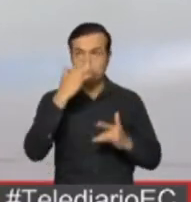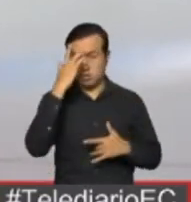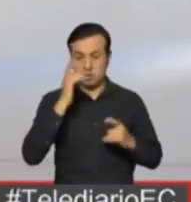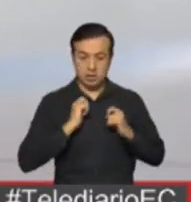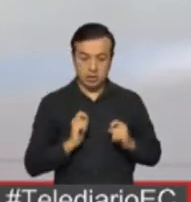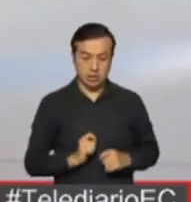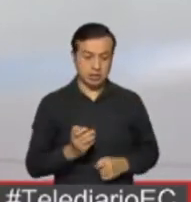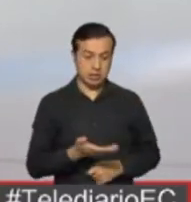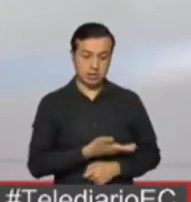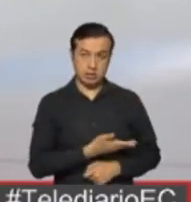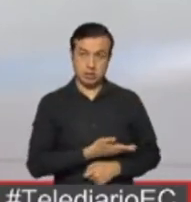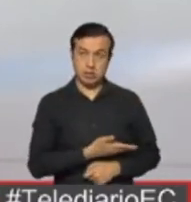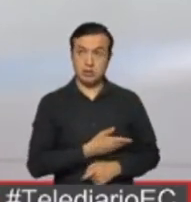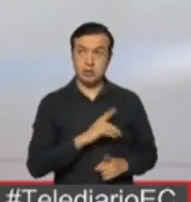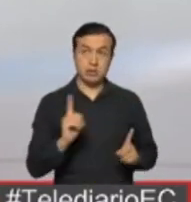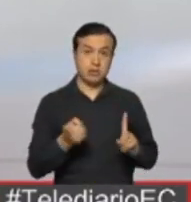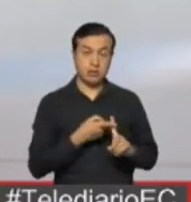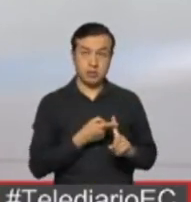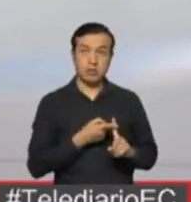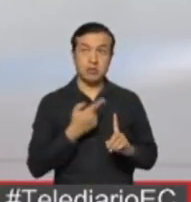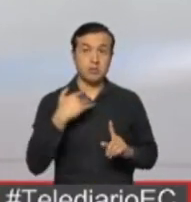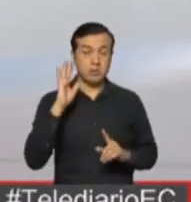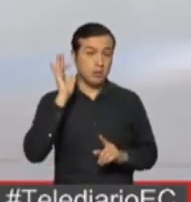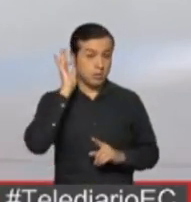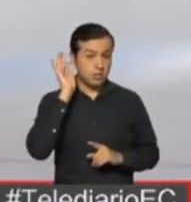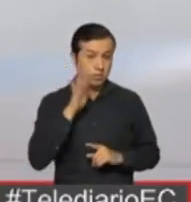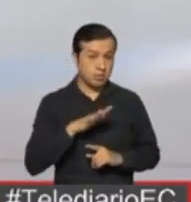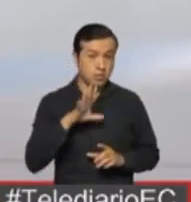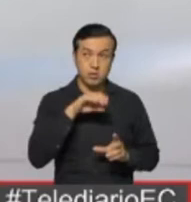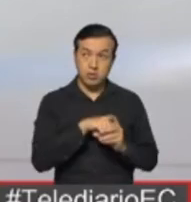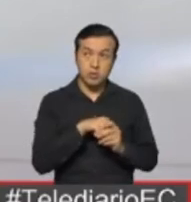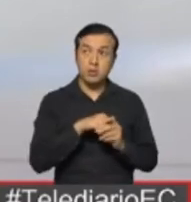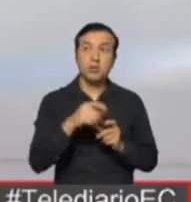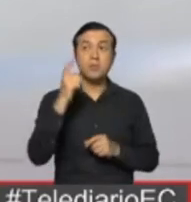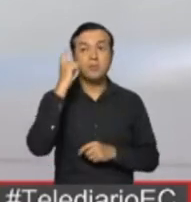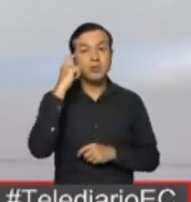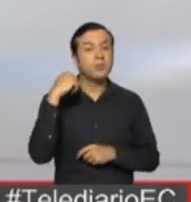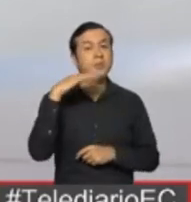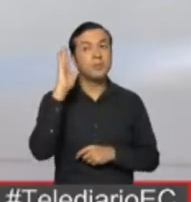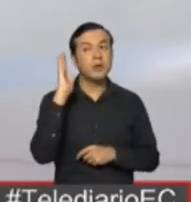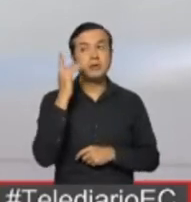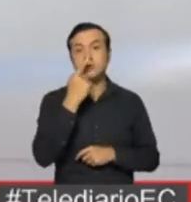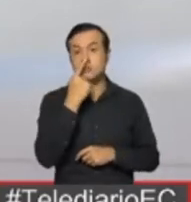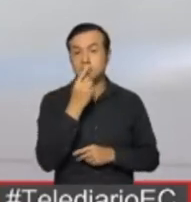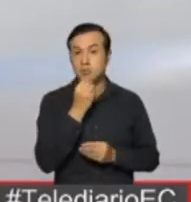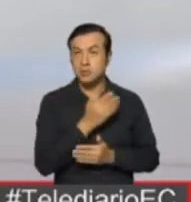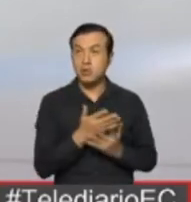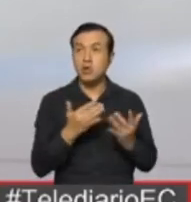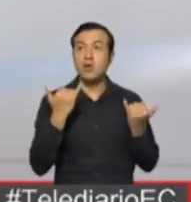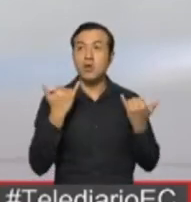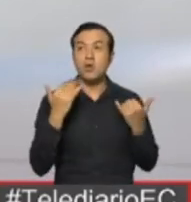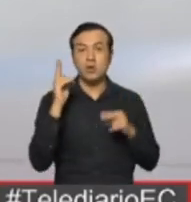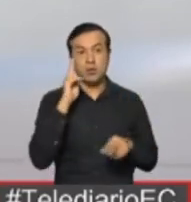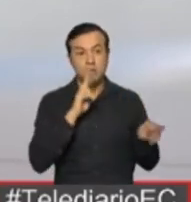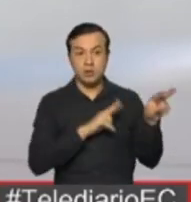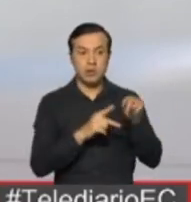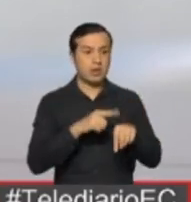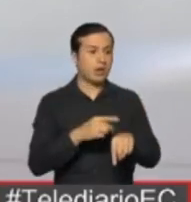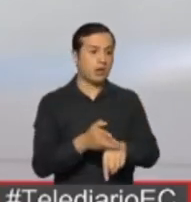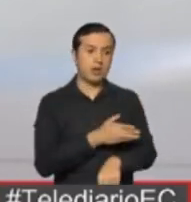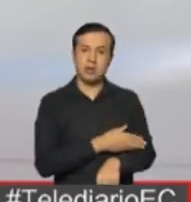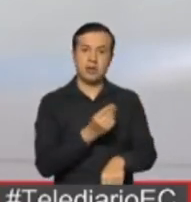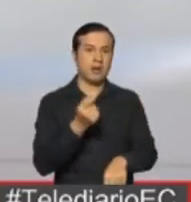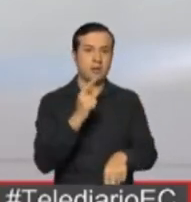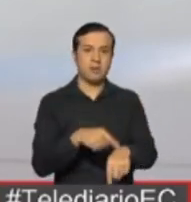pesar de que sigue siendo principal causa en mujeres pienso que una de las cosas interesantes es que hoy lo diagnosticamos en etapas tempranas